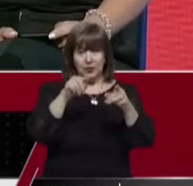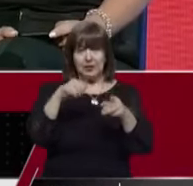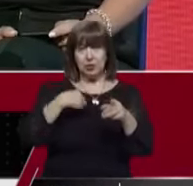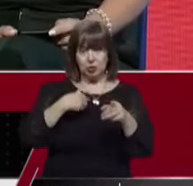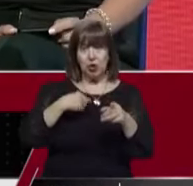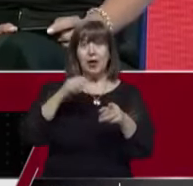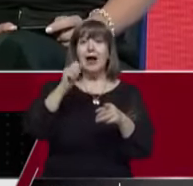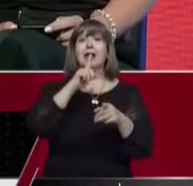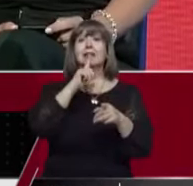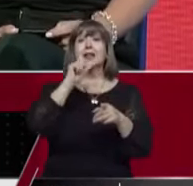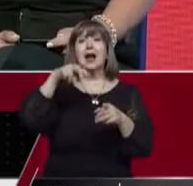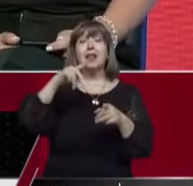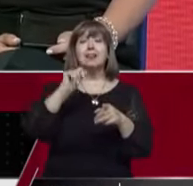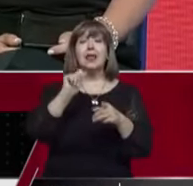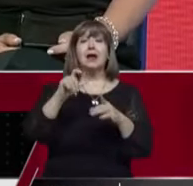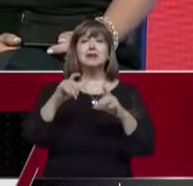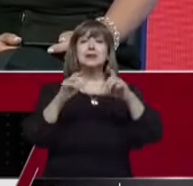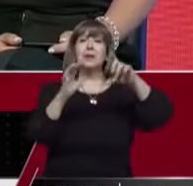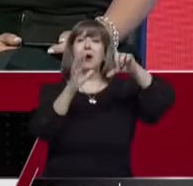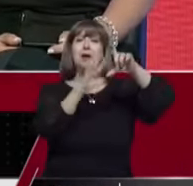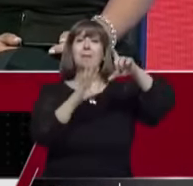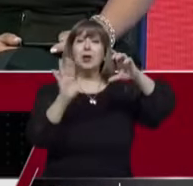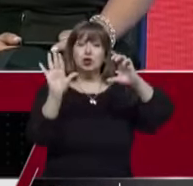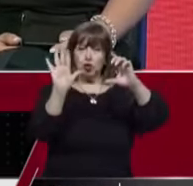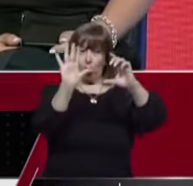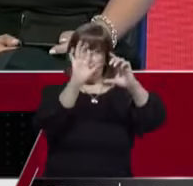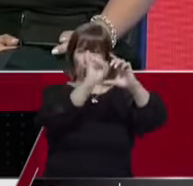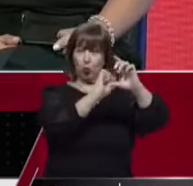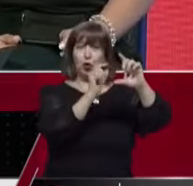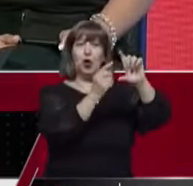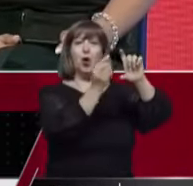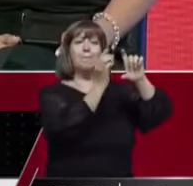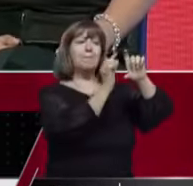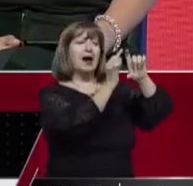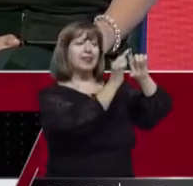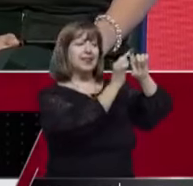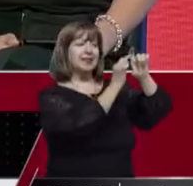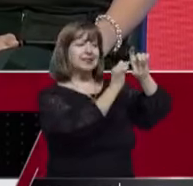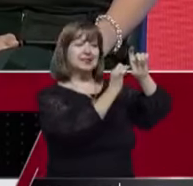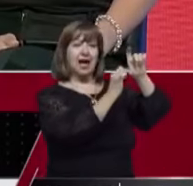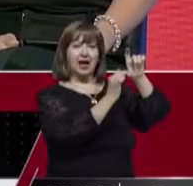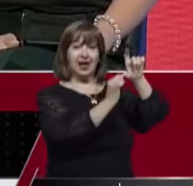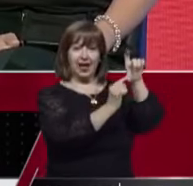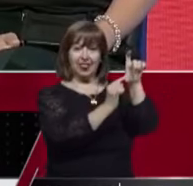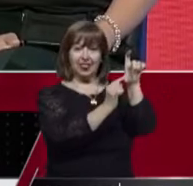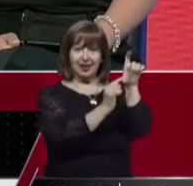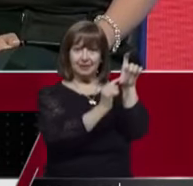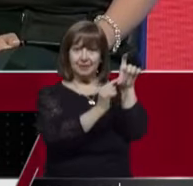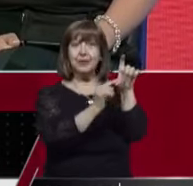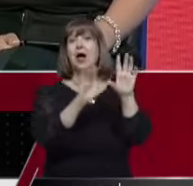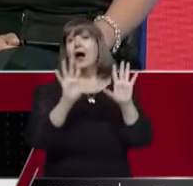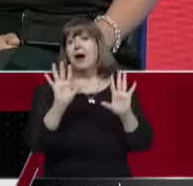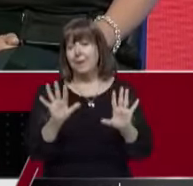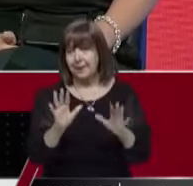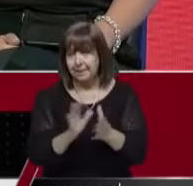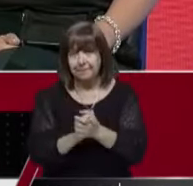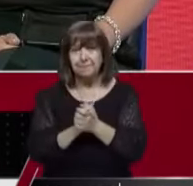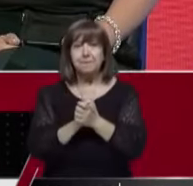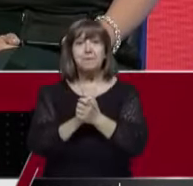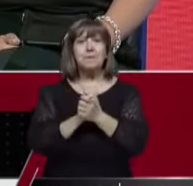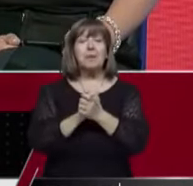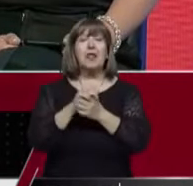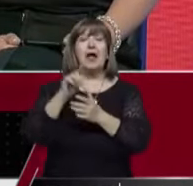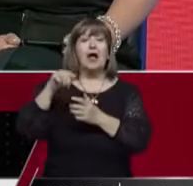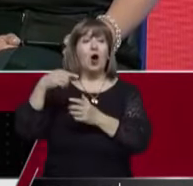Sí, un negocio impresionante. Sí. Ya mañana vamos a empezar a ver si conseguimos, las mostramos, ¿no? Donas